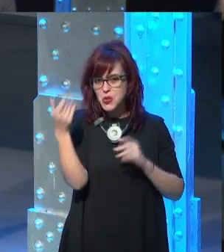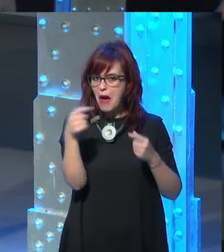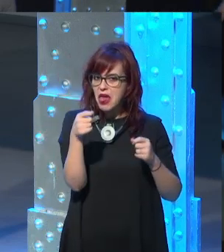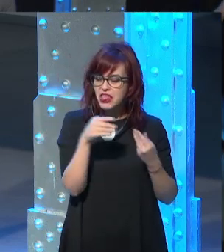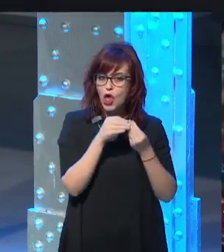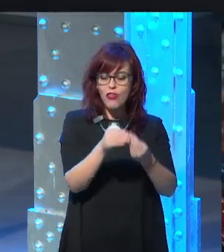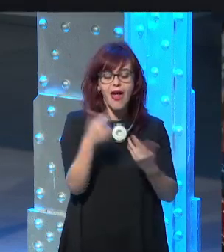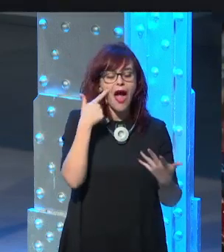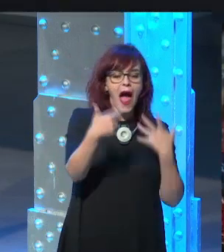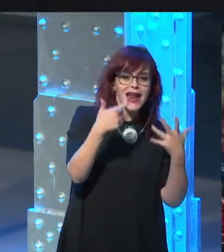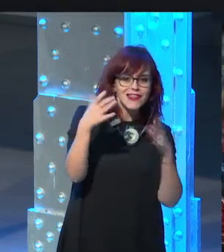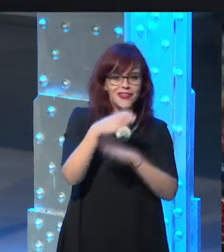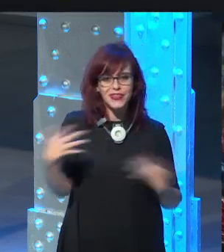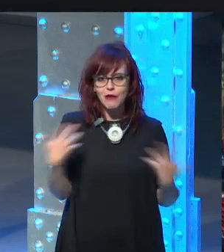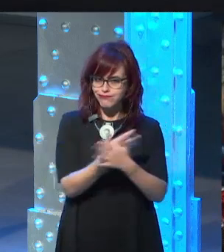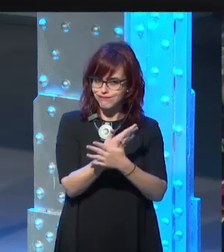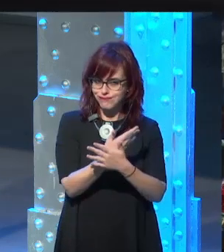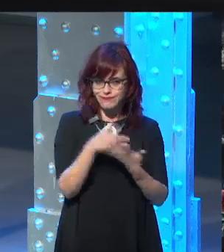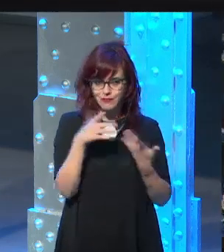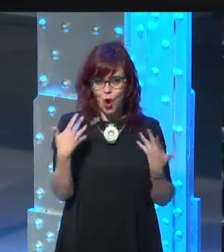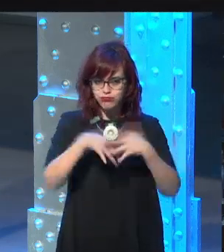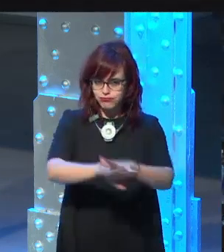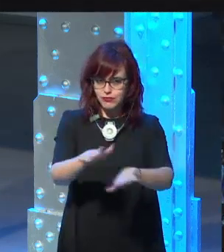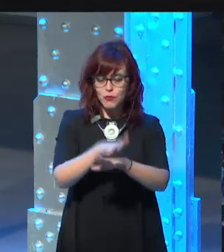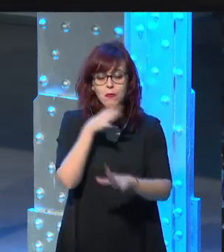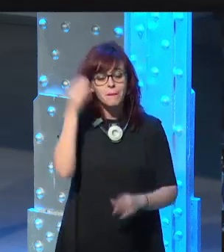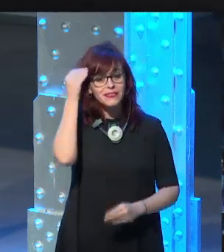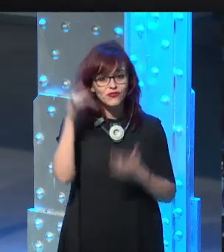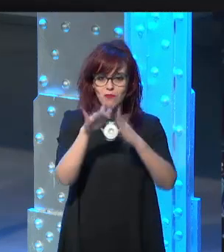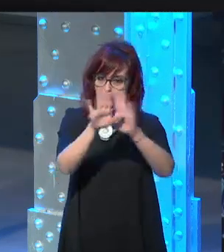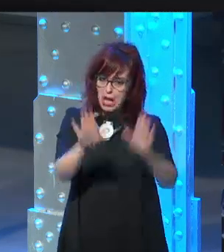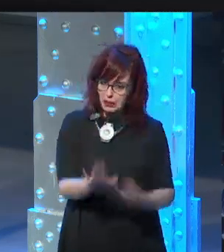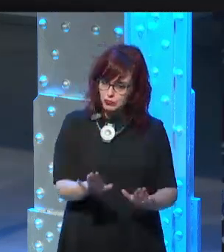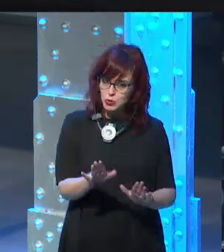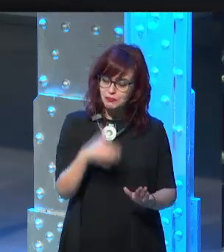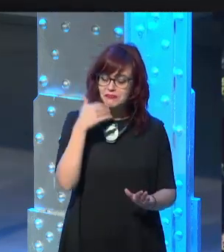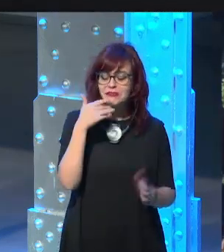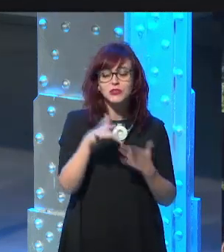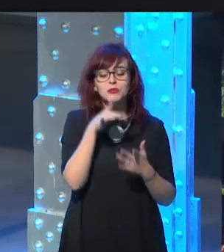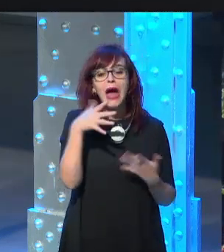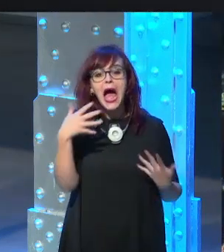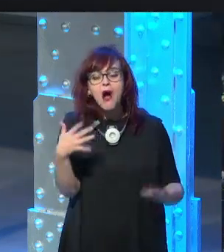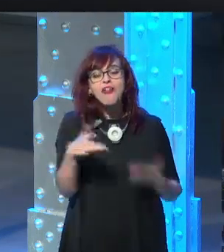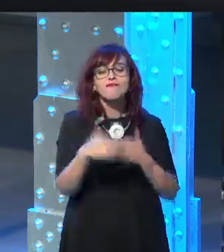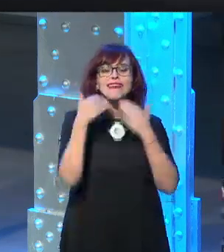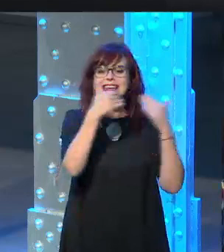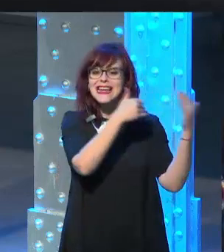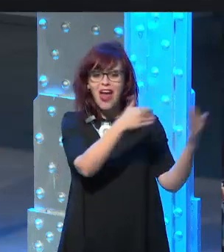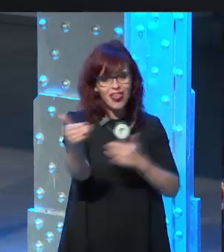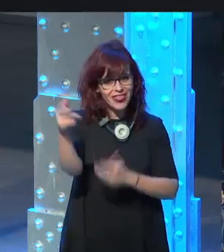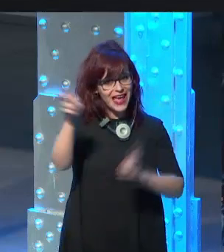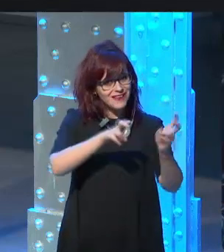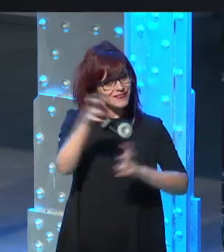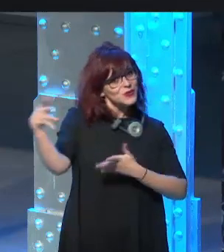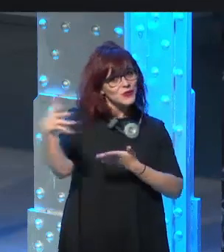claro que sí, de ahí no puede salir nada malo. Yo creo que vamos a concluir aquí. Os doy las gracias a